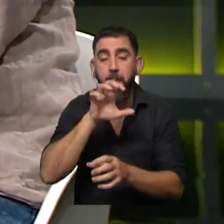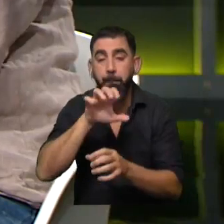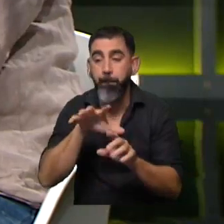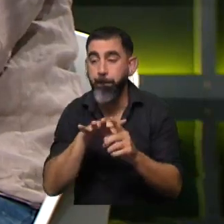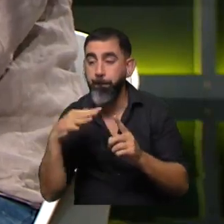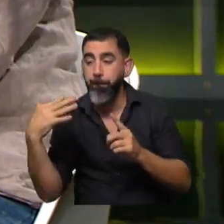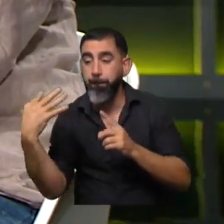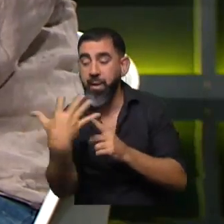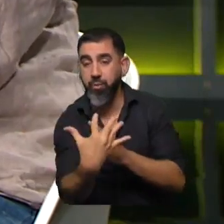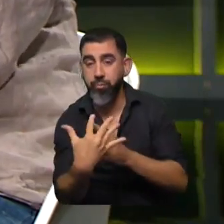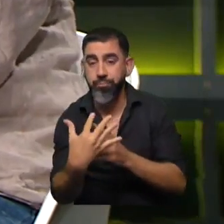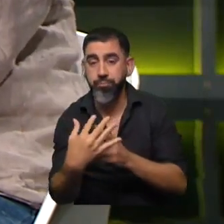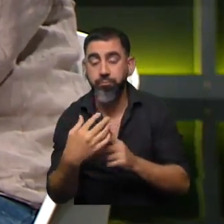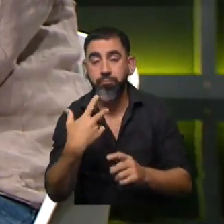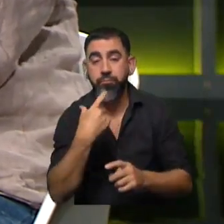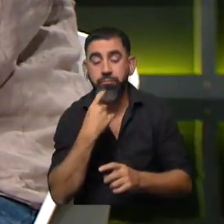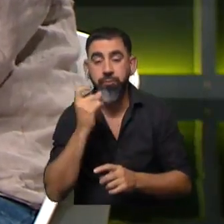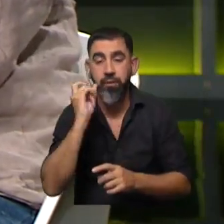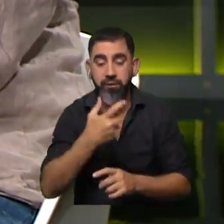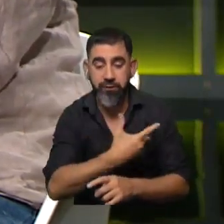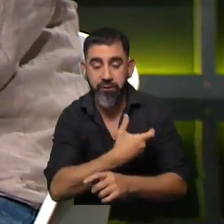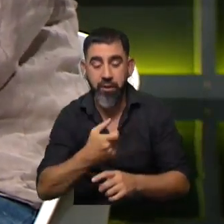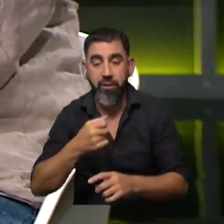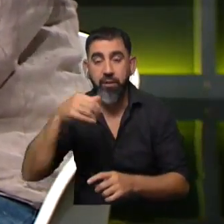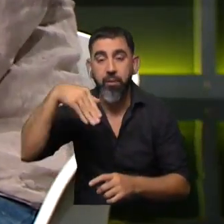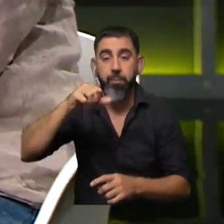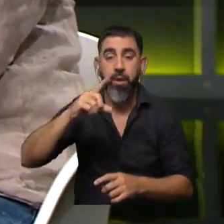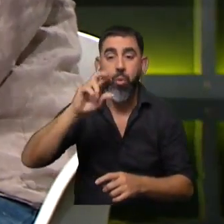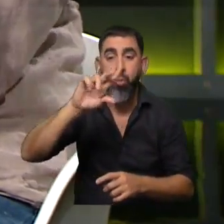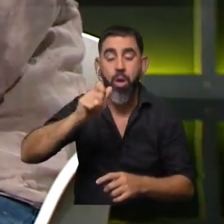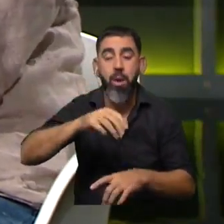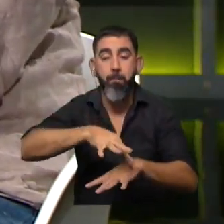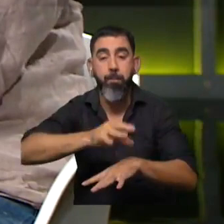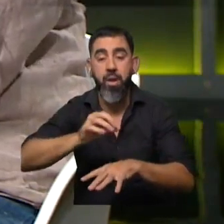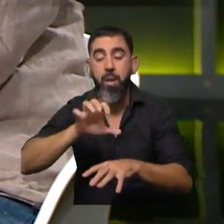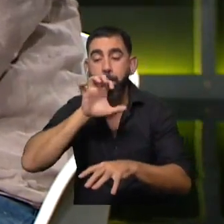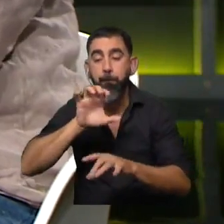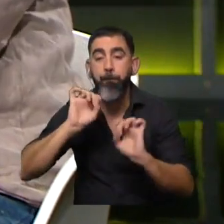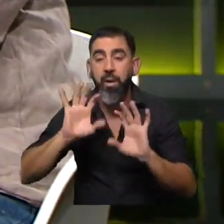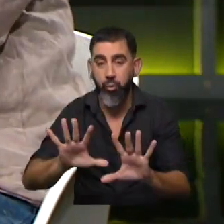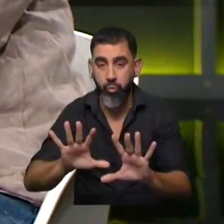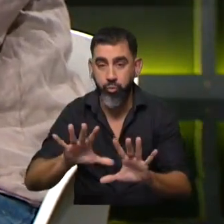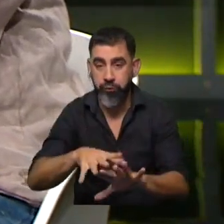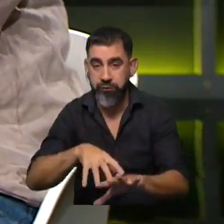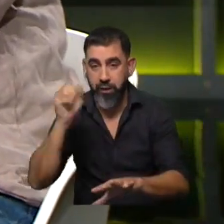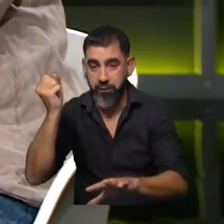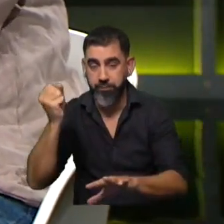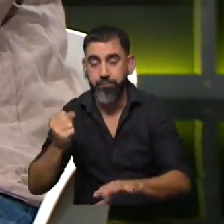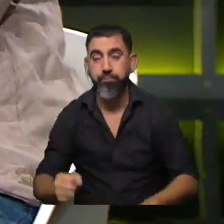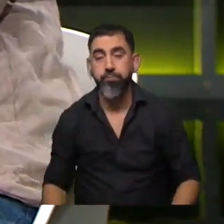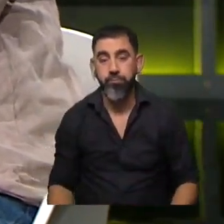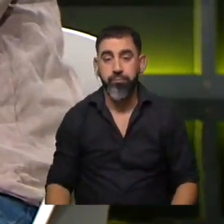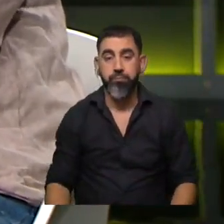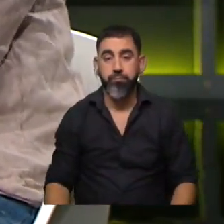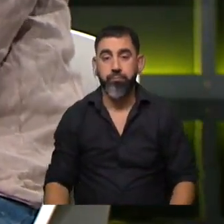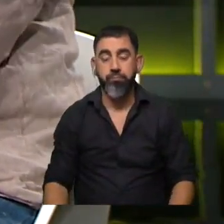el canino, ¿no? Extracción de sangre, de médula, de piel, para estudios parasitológicos y para estudios moleculares y aislamiento y